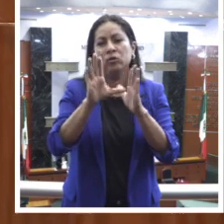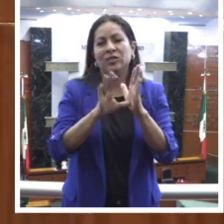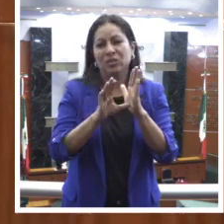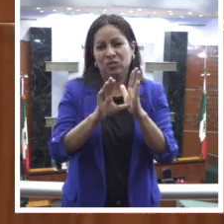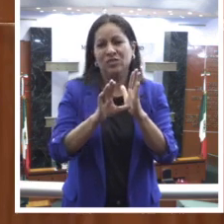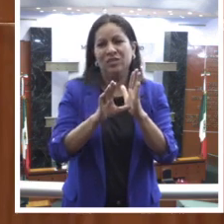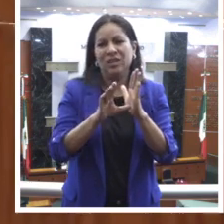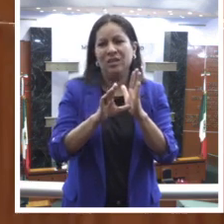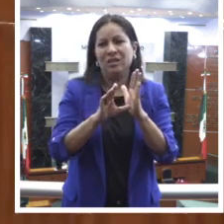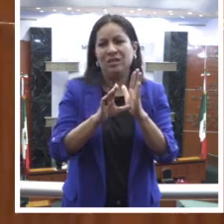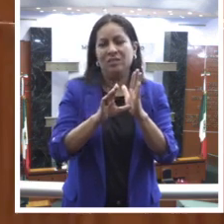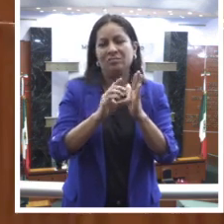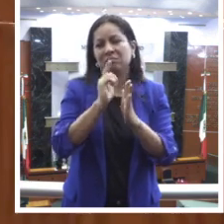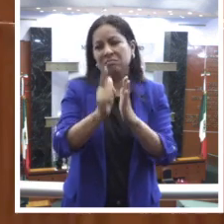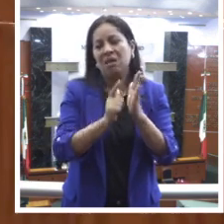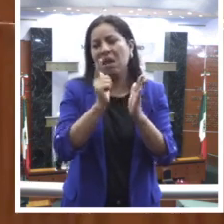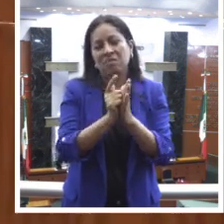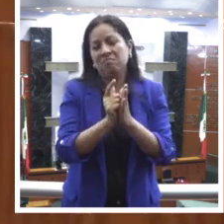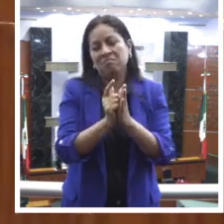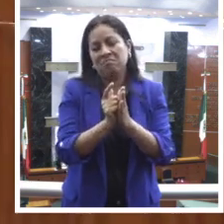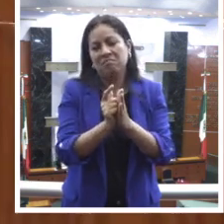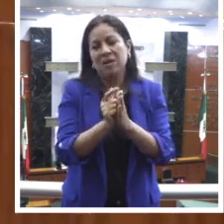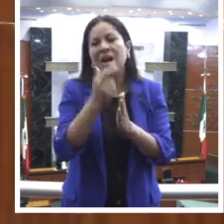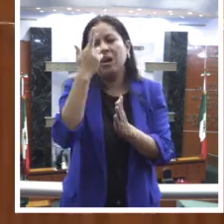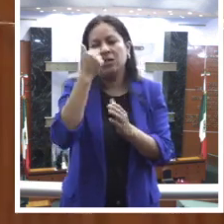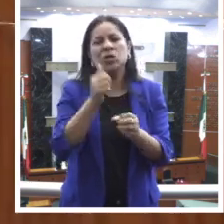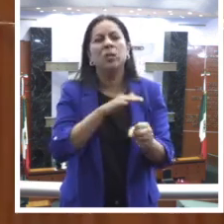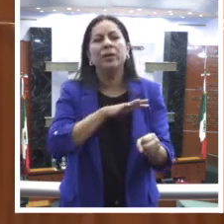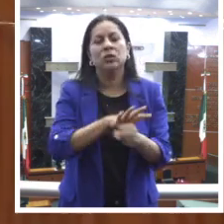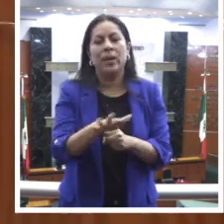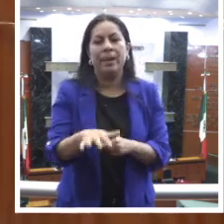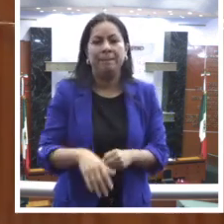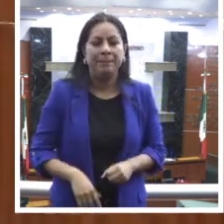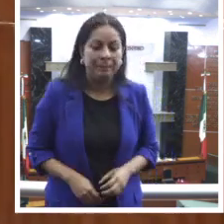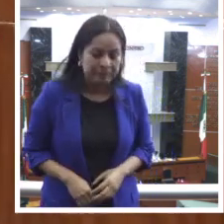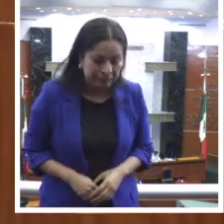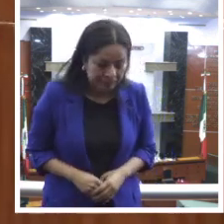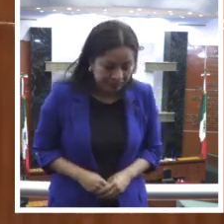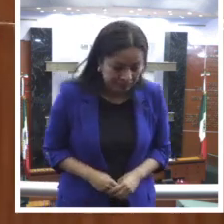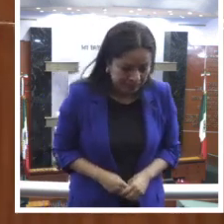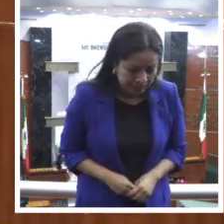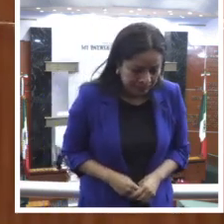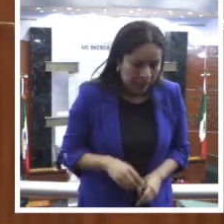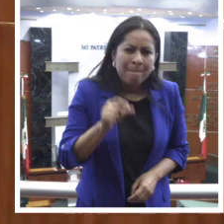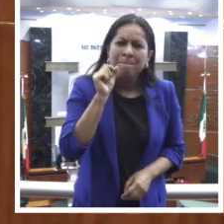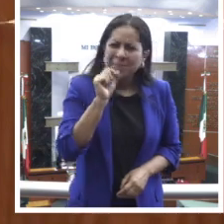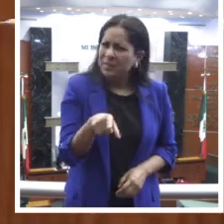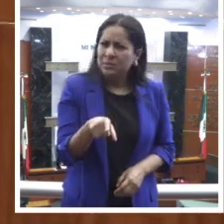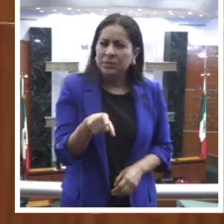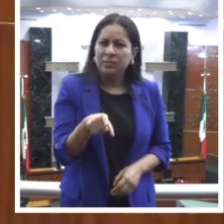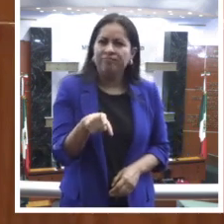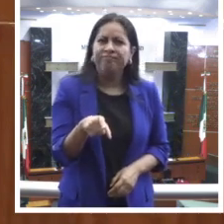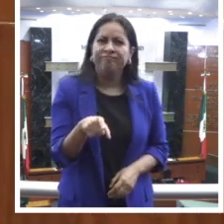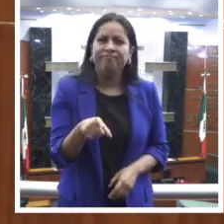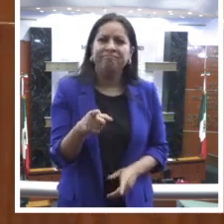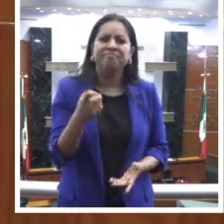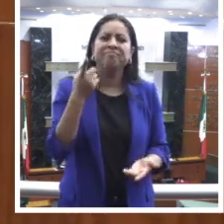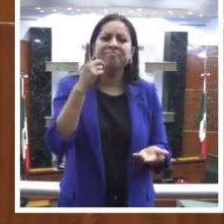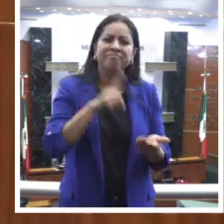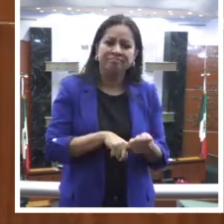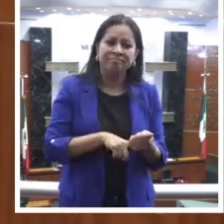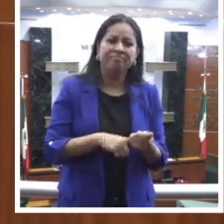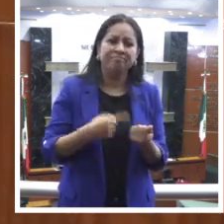nuestro dictamen por las siguientes razones y Incluso en dentro de